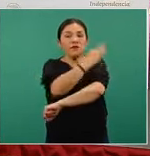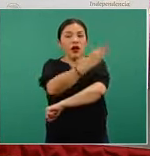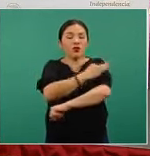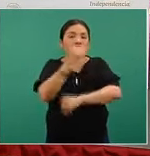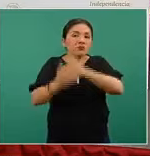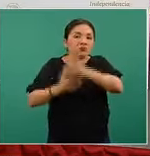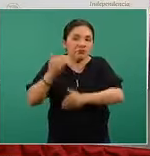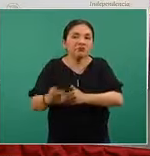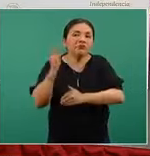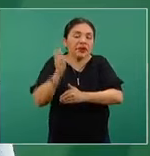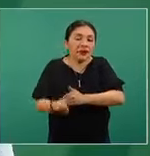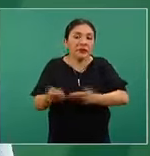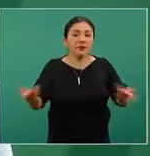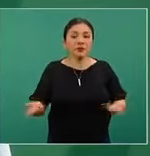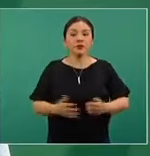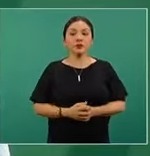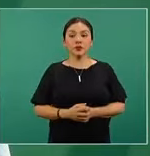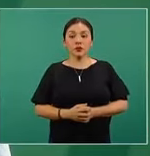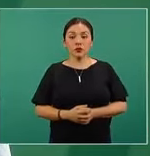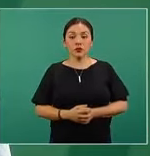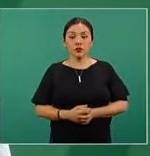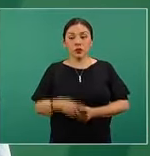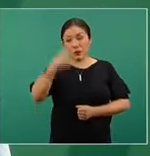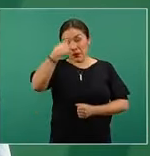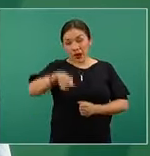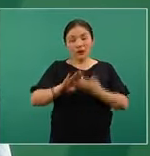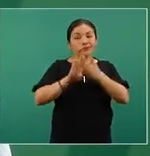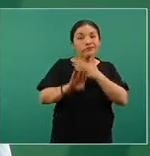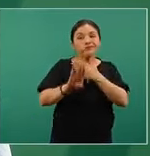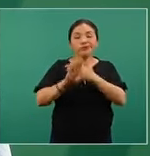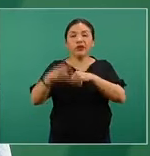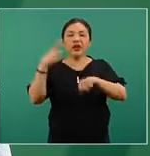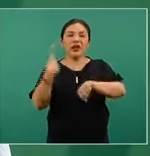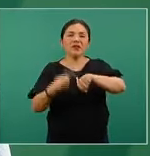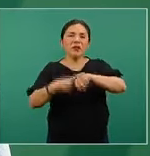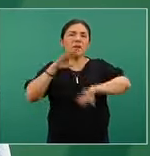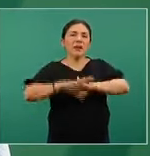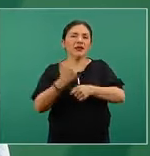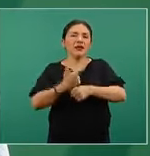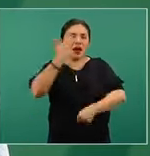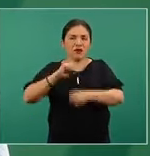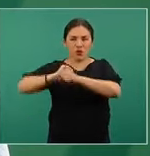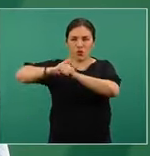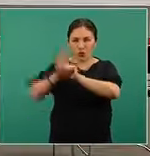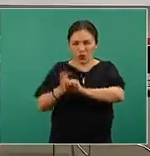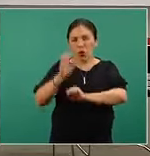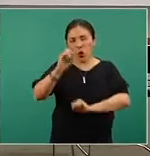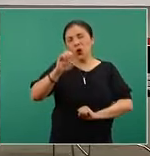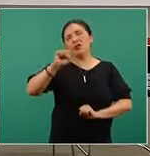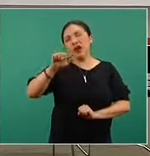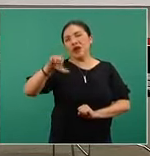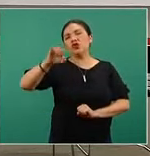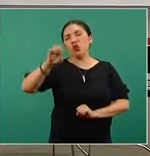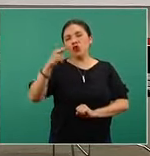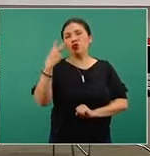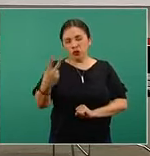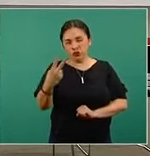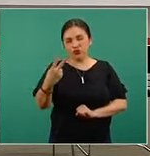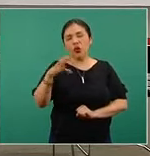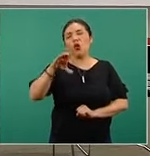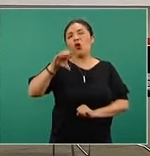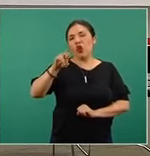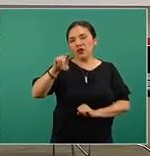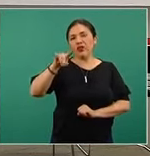nacional de vacunación para la prevención de enfermedad grave por cubrir como portales co2 kobe